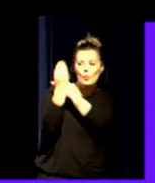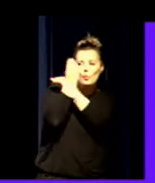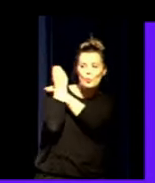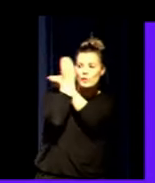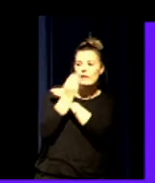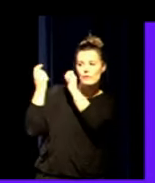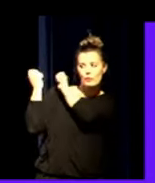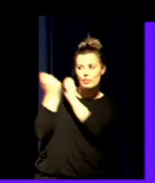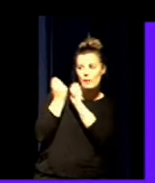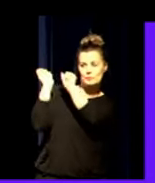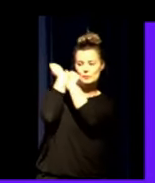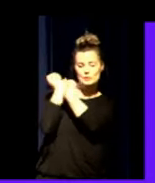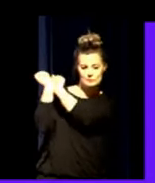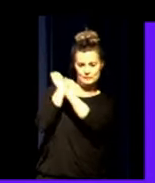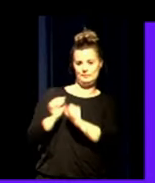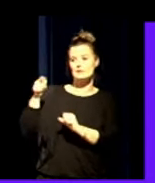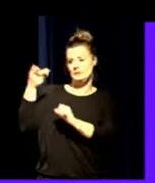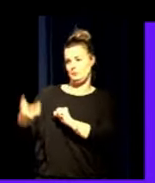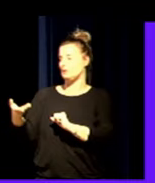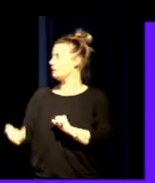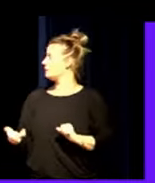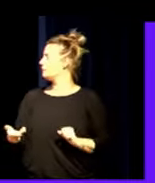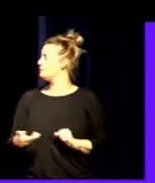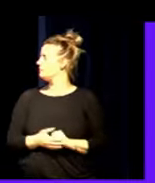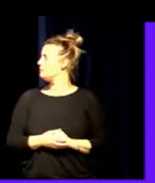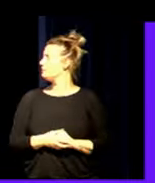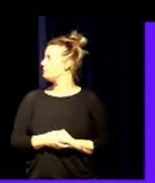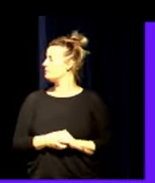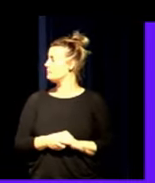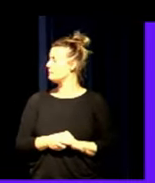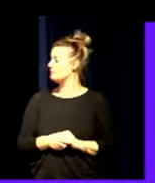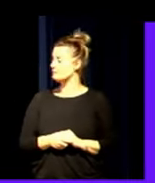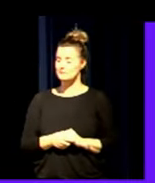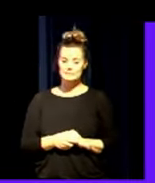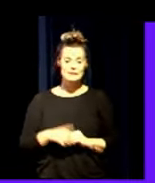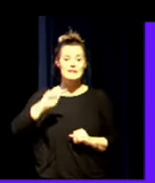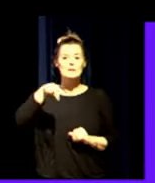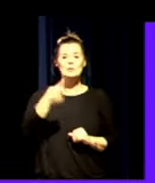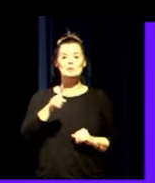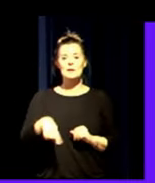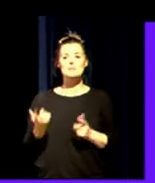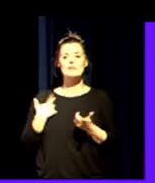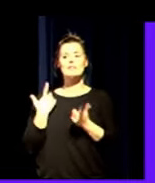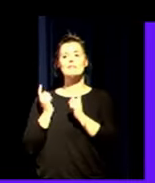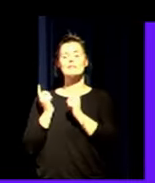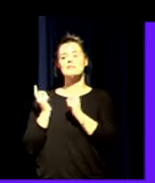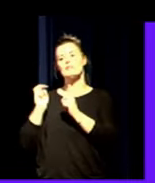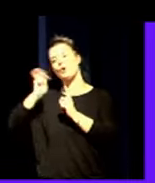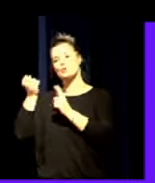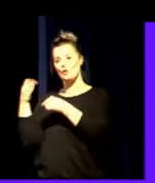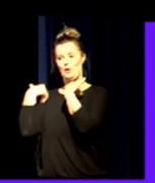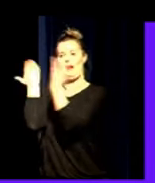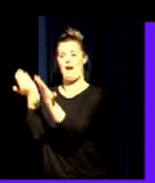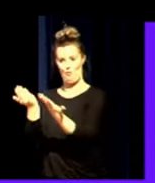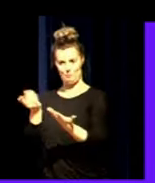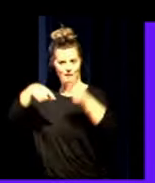proporcione protección, ¿no? Esto yo creo que es importante, fundamentalmente, también. Y luego se ha traído finalmente unas